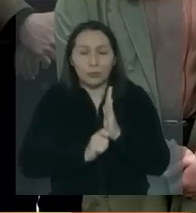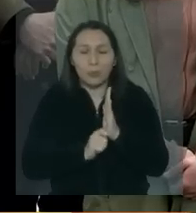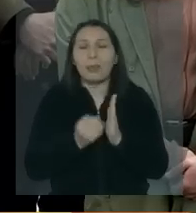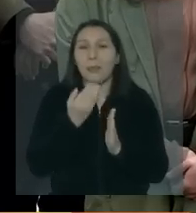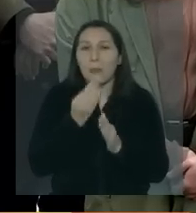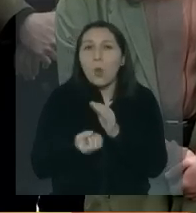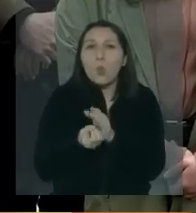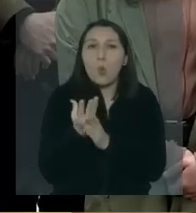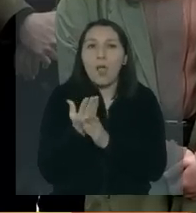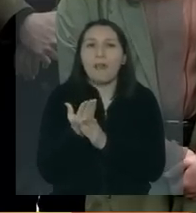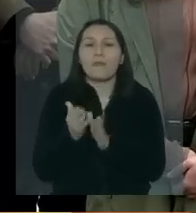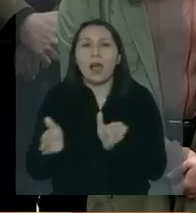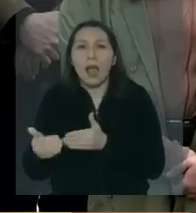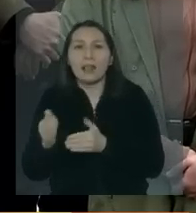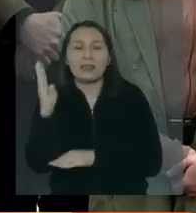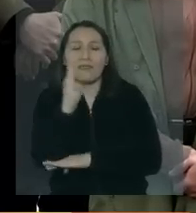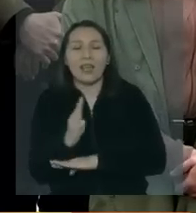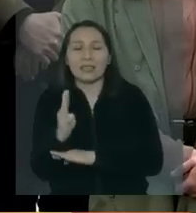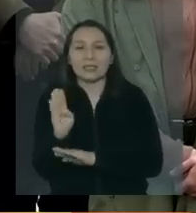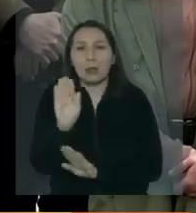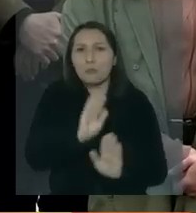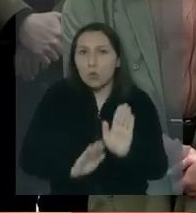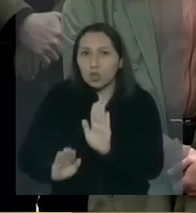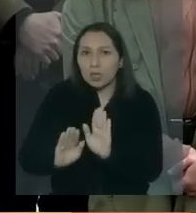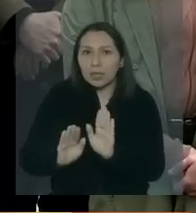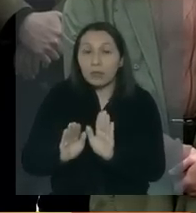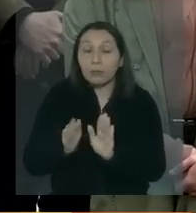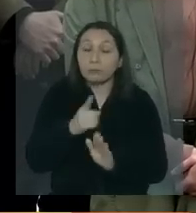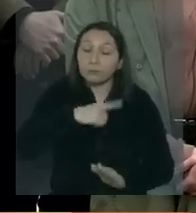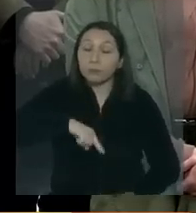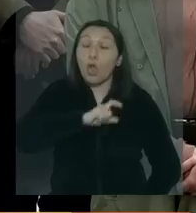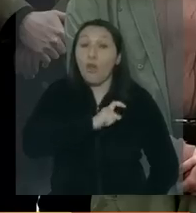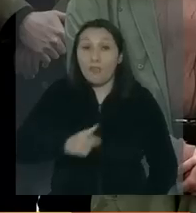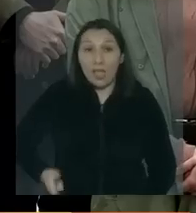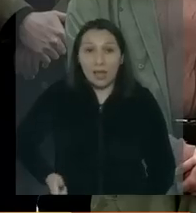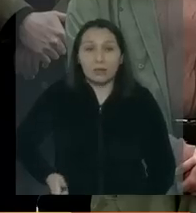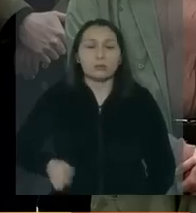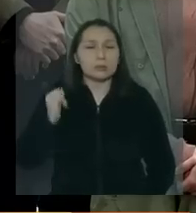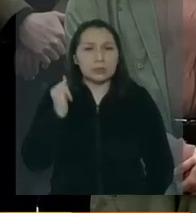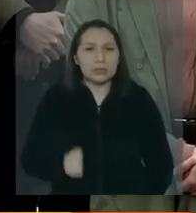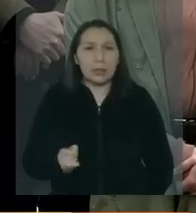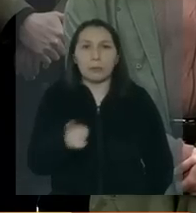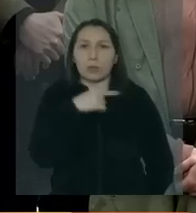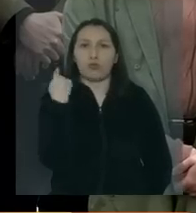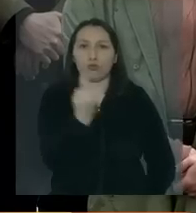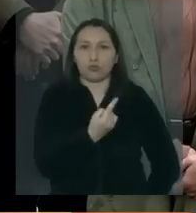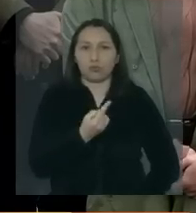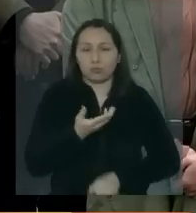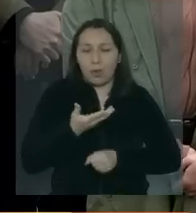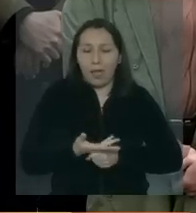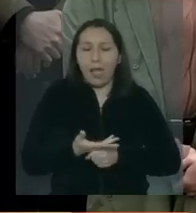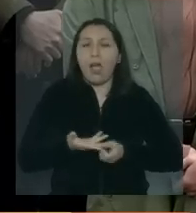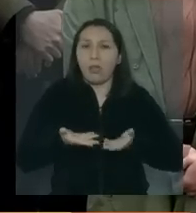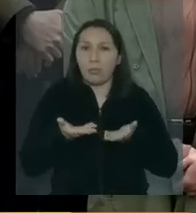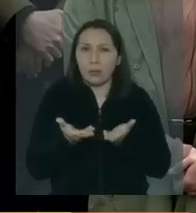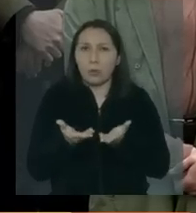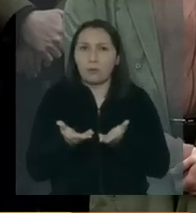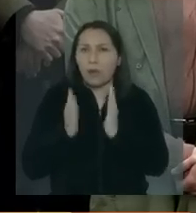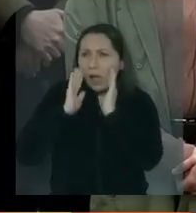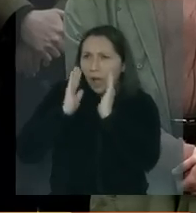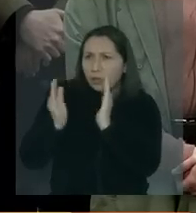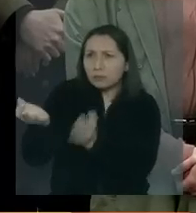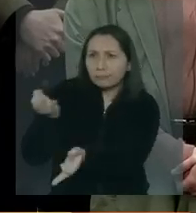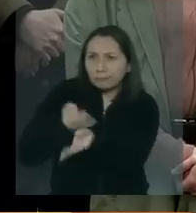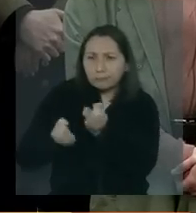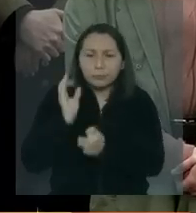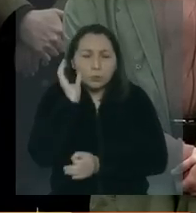la creación de la canasta básica protegida. Como gobierno, quiero que sepan que siempre vamos a estar disponibles a escuchar,